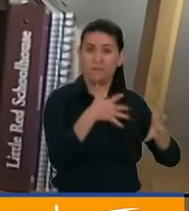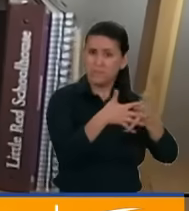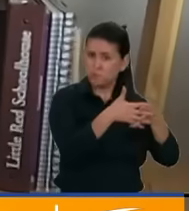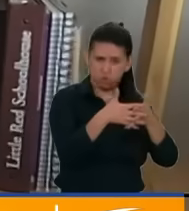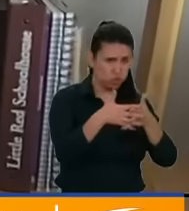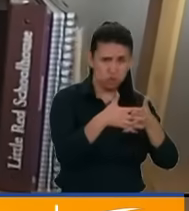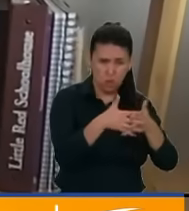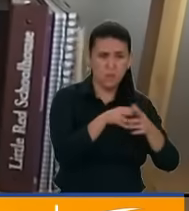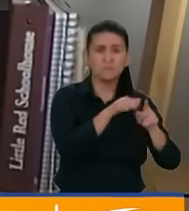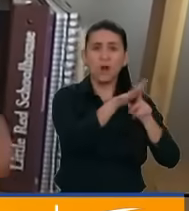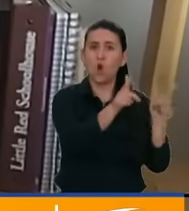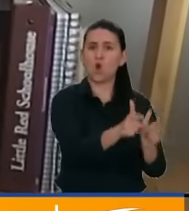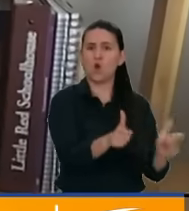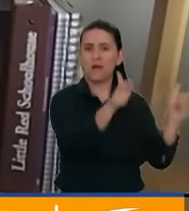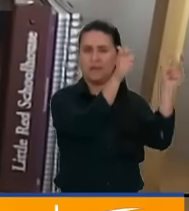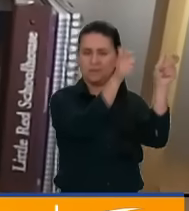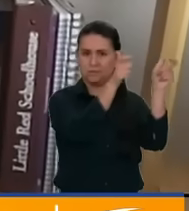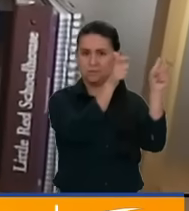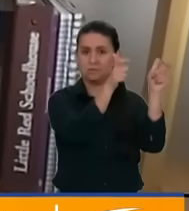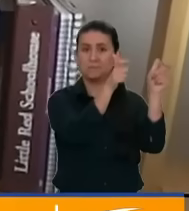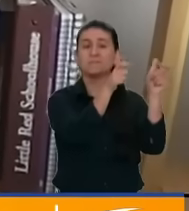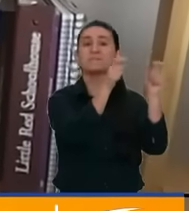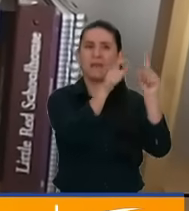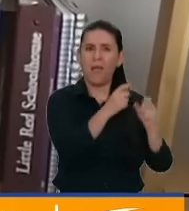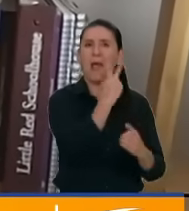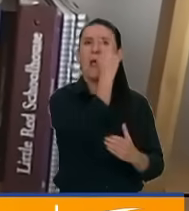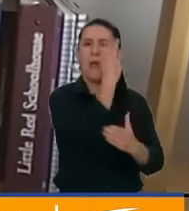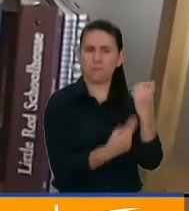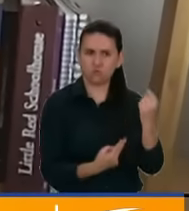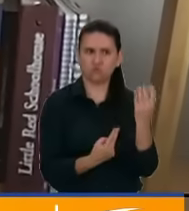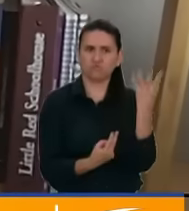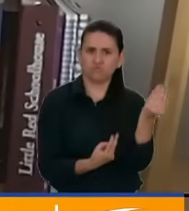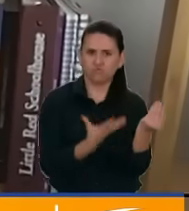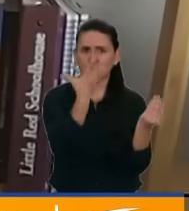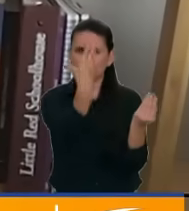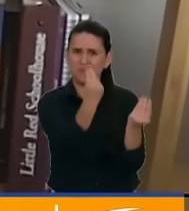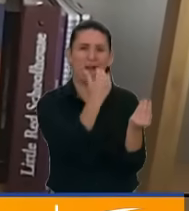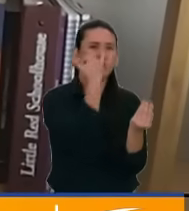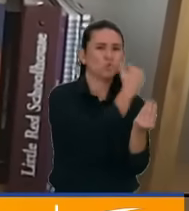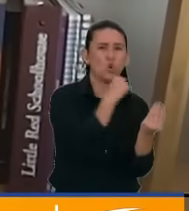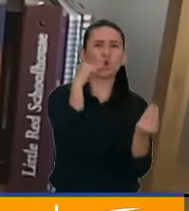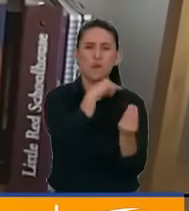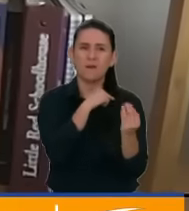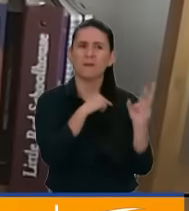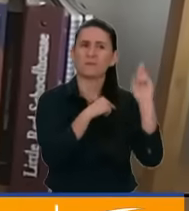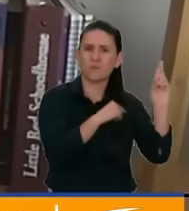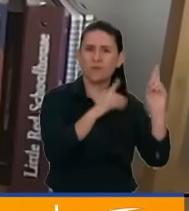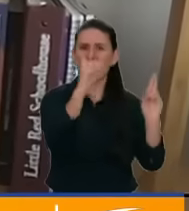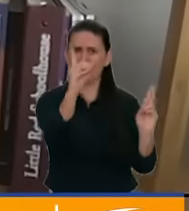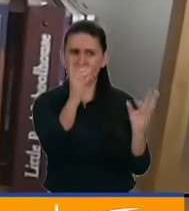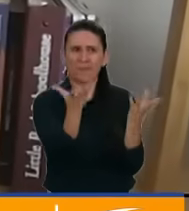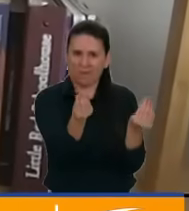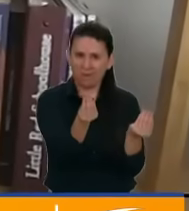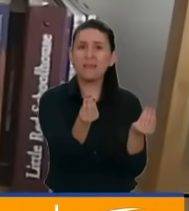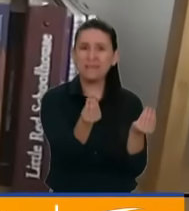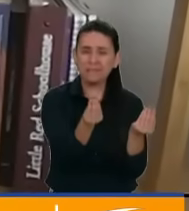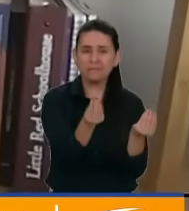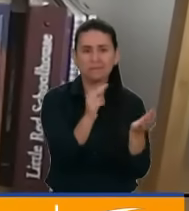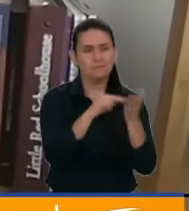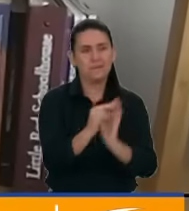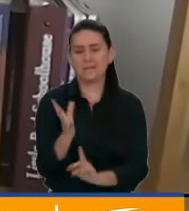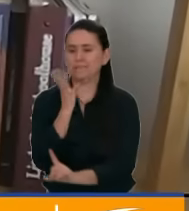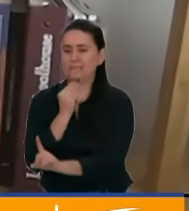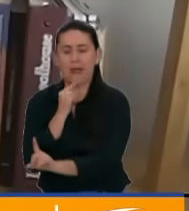también a nivel del Congreso y a nivel de ambas bancadas, la bancada republicana y la bancada demócrata, es el lobby